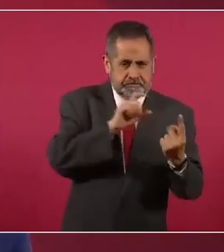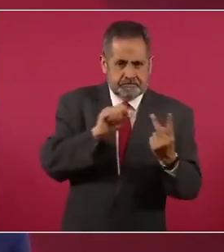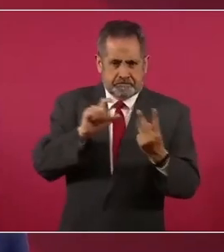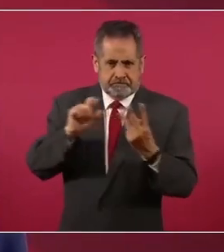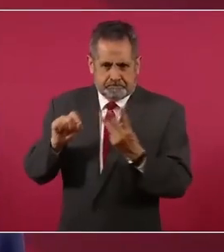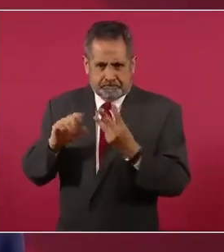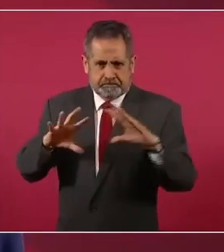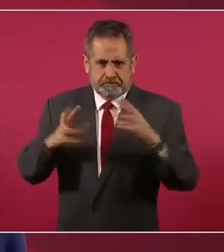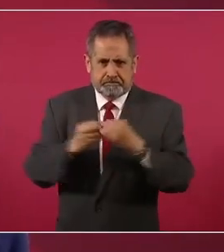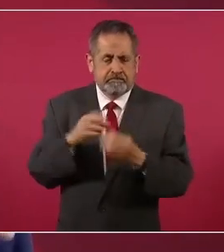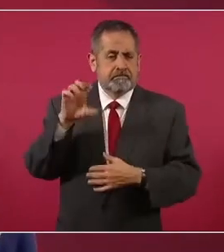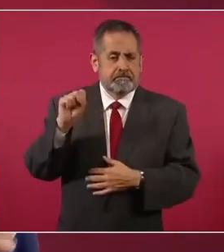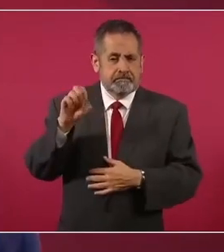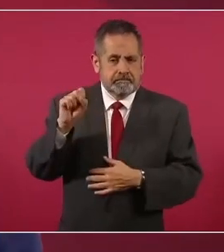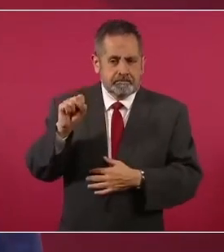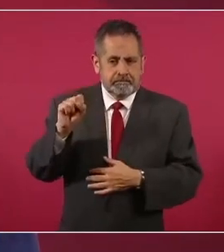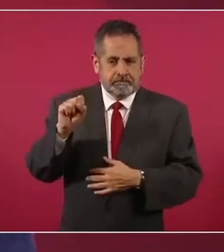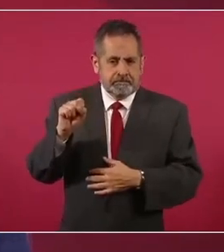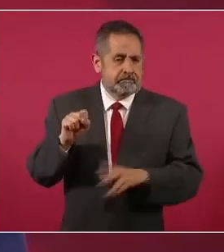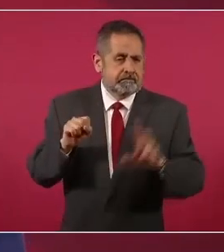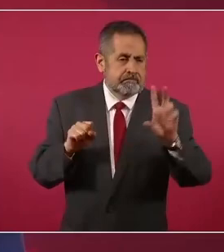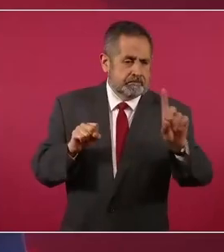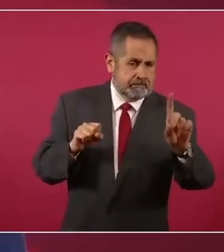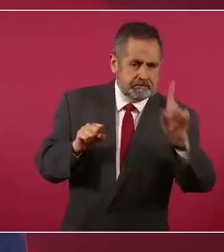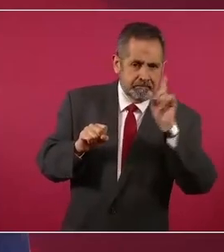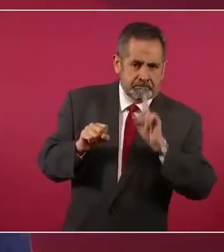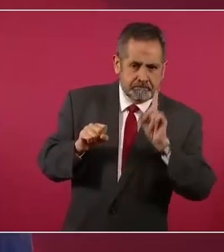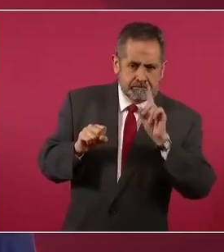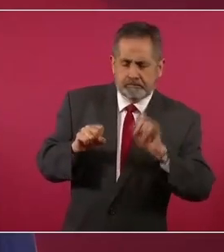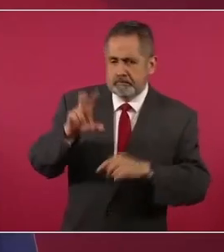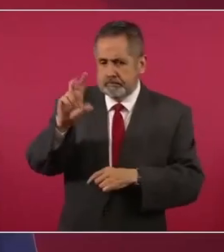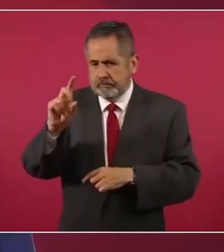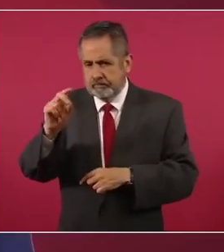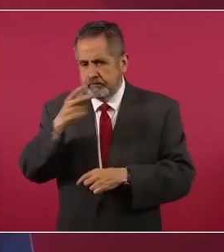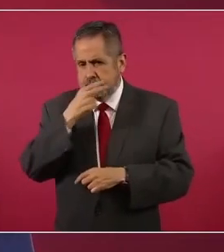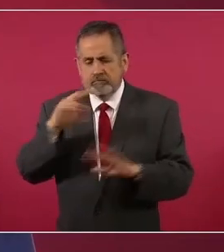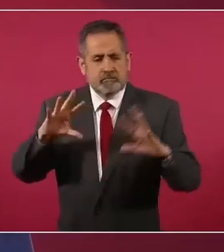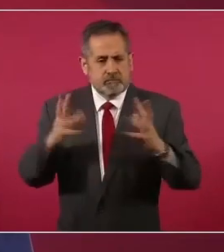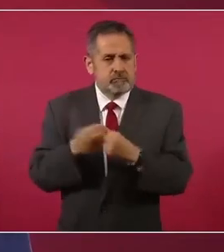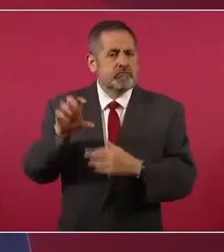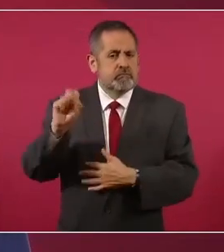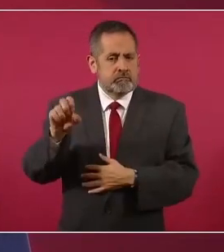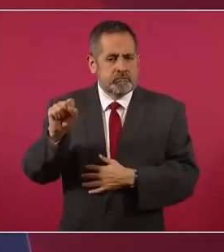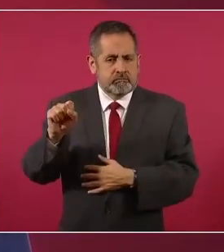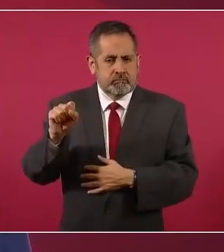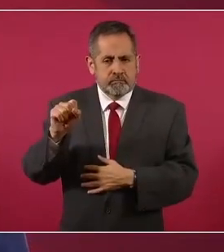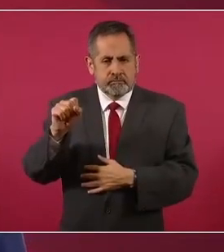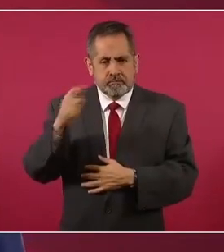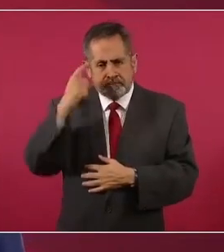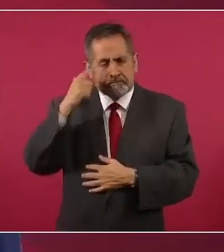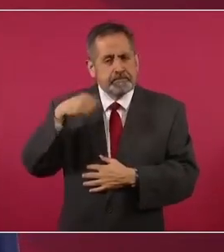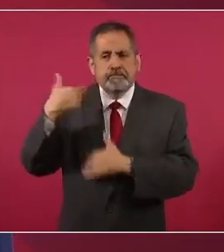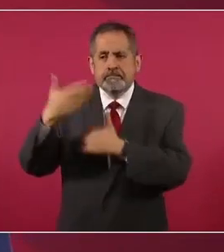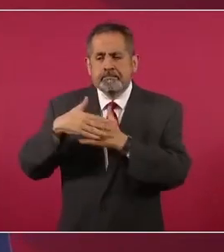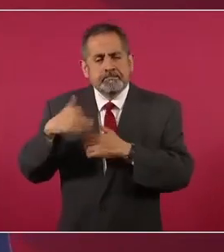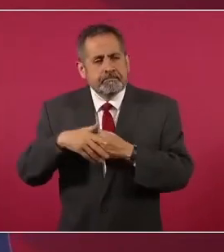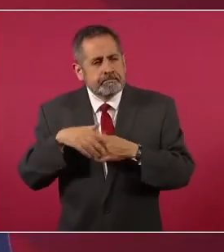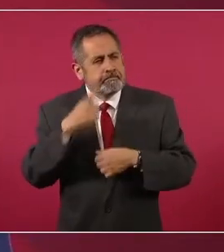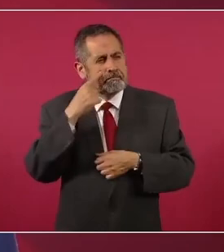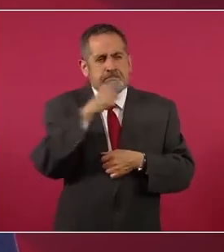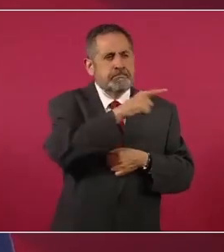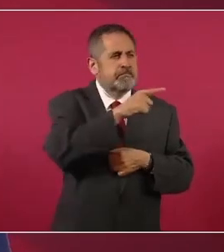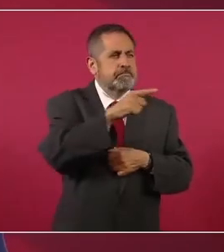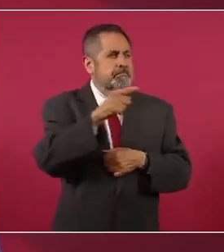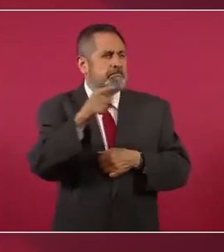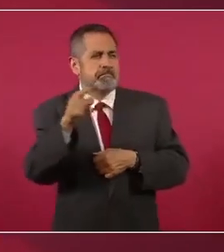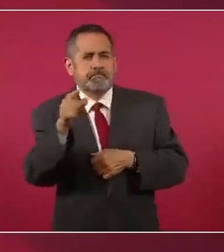60, 30 mujeres, 30 hombres, para elegir a 7